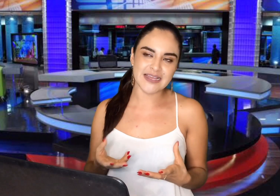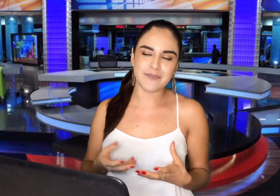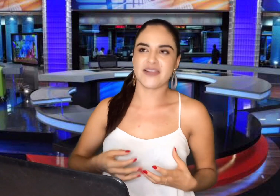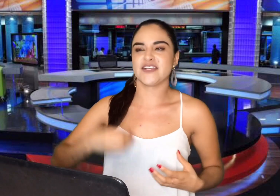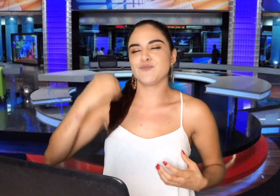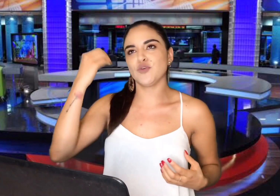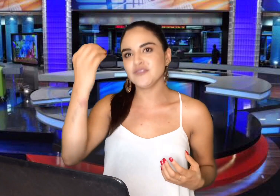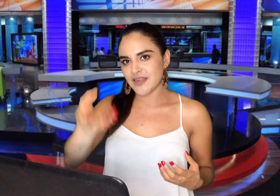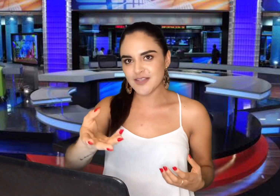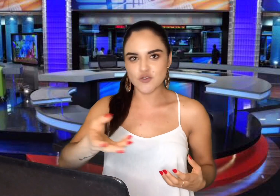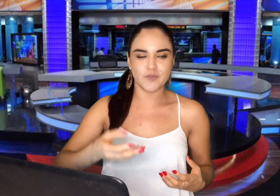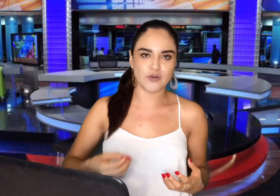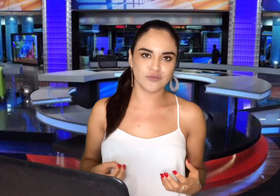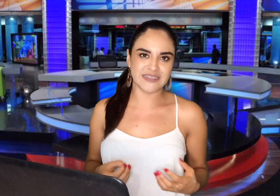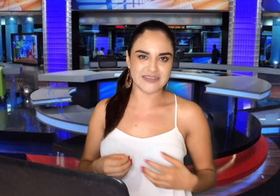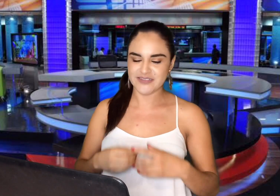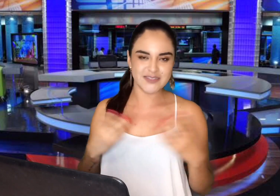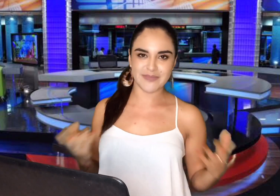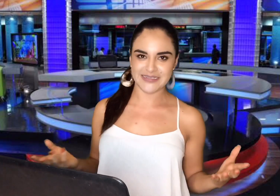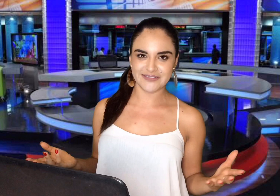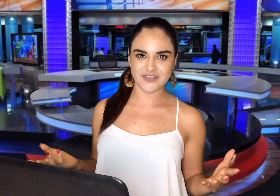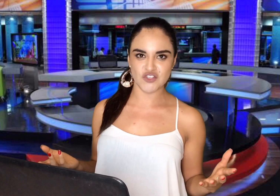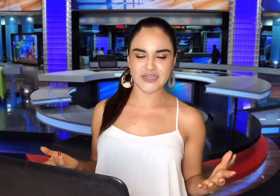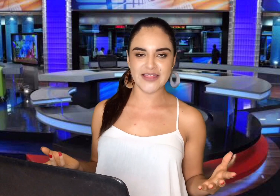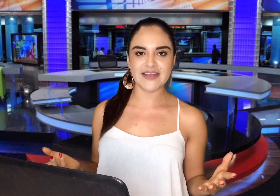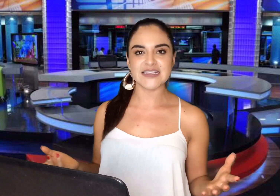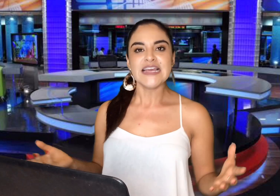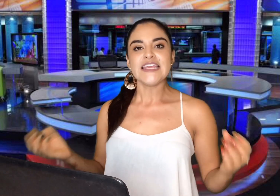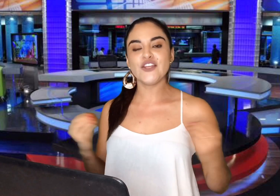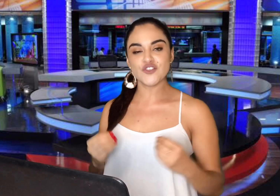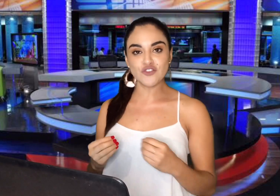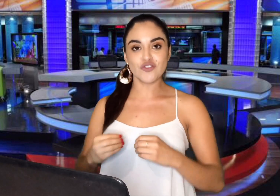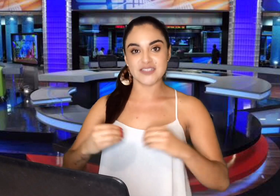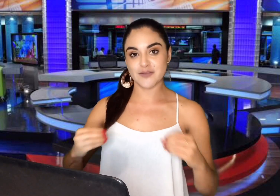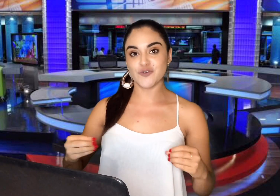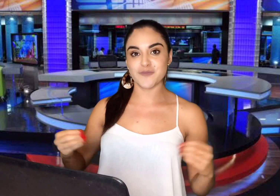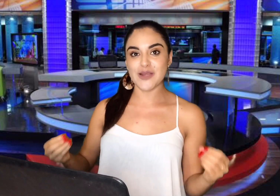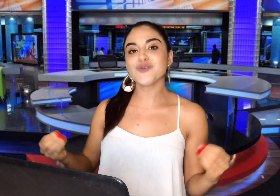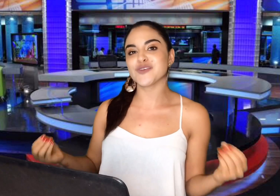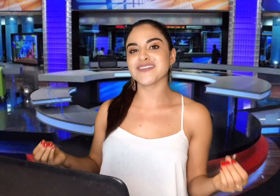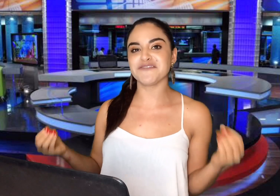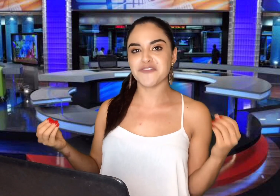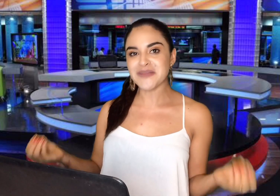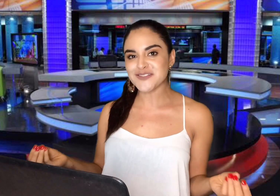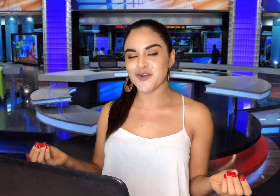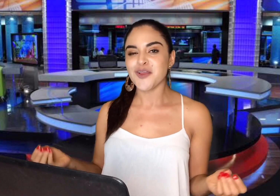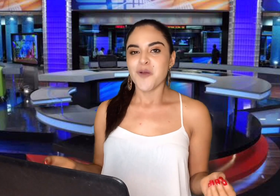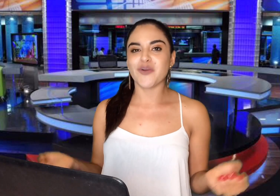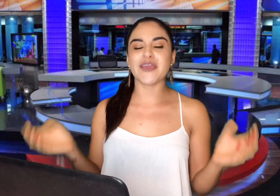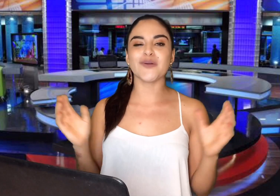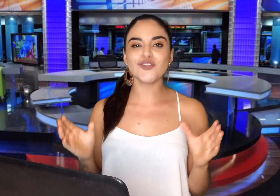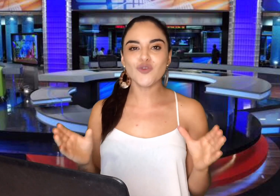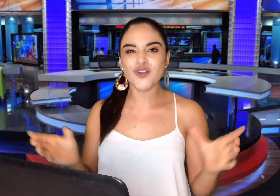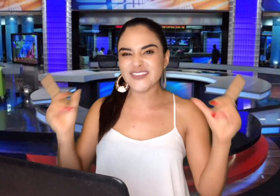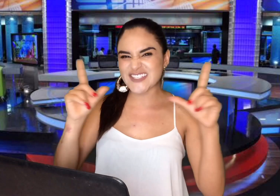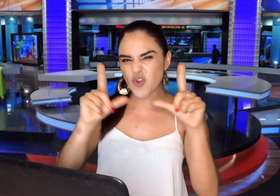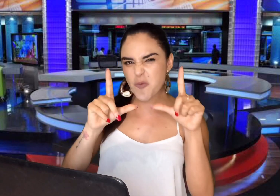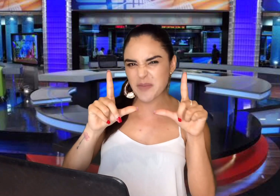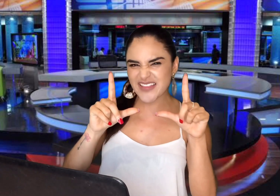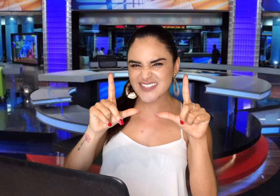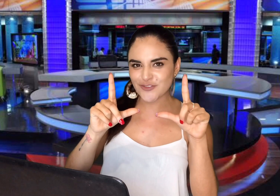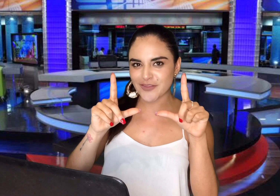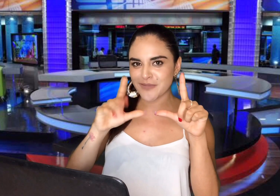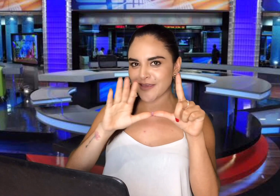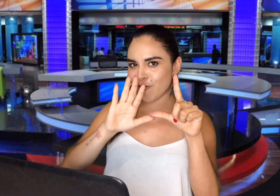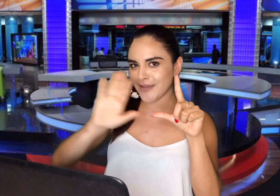prensa para responderle sus preguntas a veces mal intencionadas y nosotros hacemos mal uso de esta información porque cuando tú cortas un